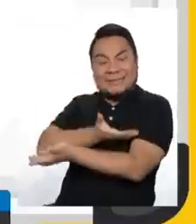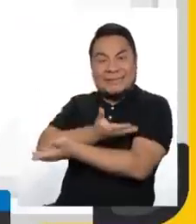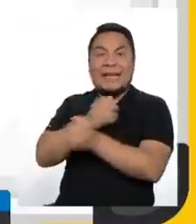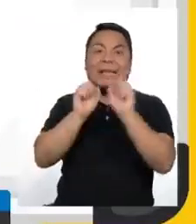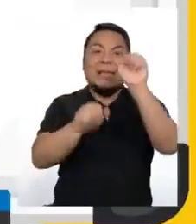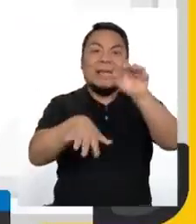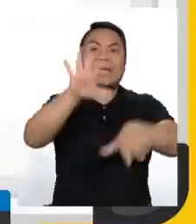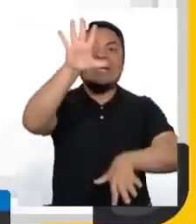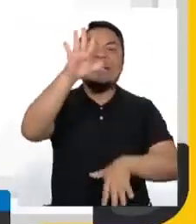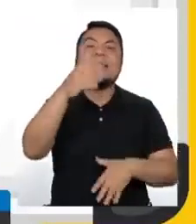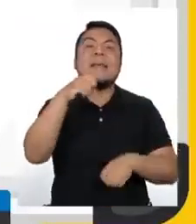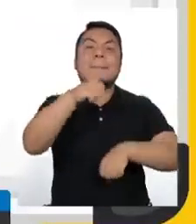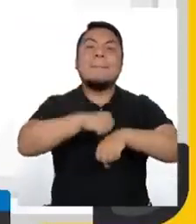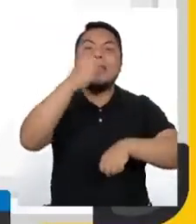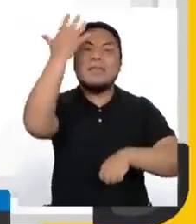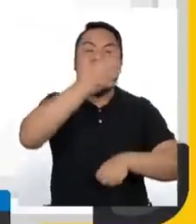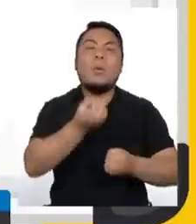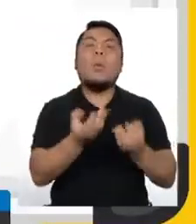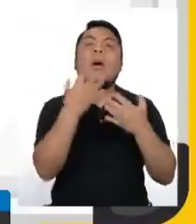15 piedras negras?